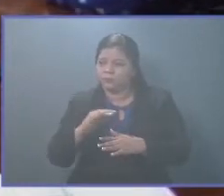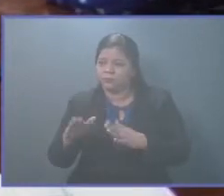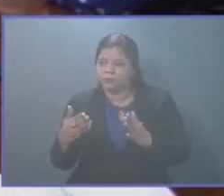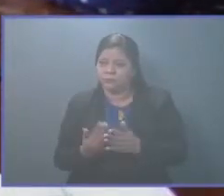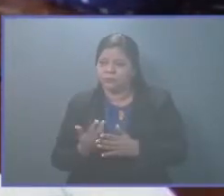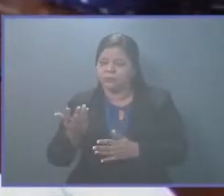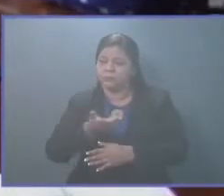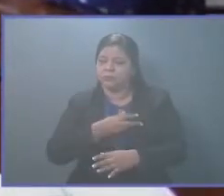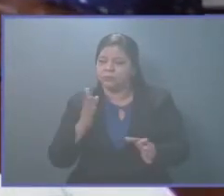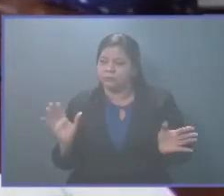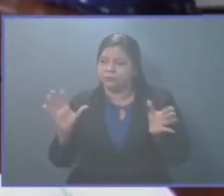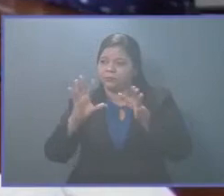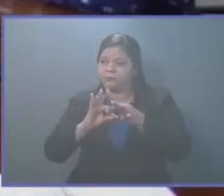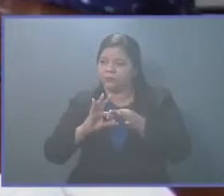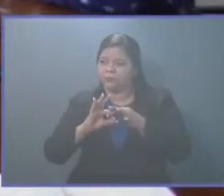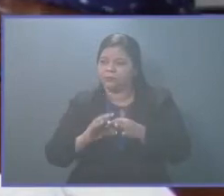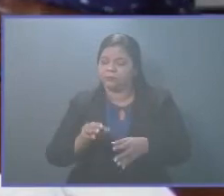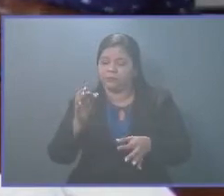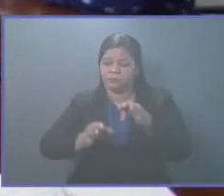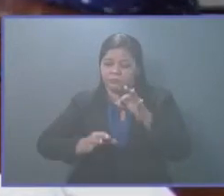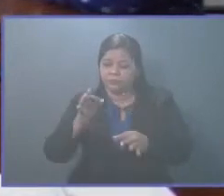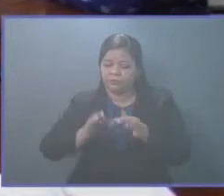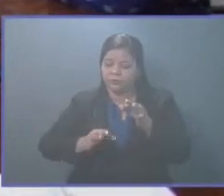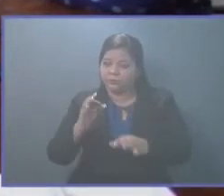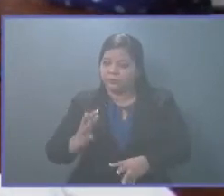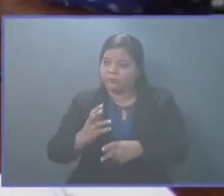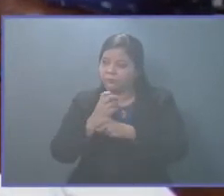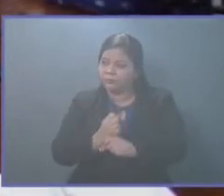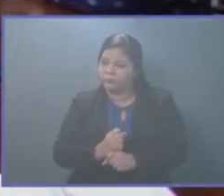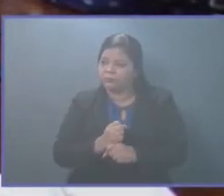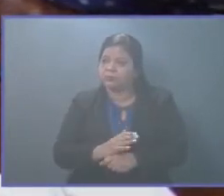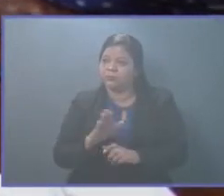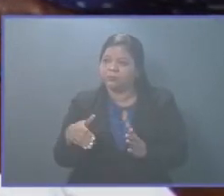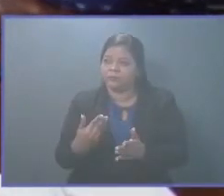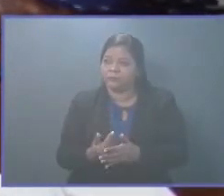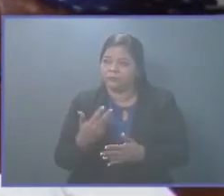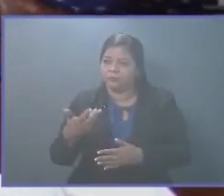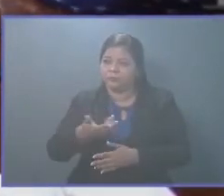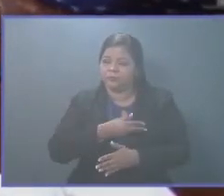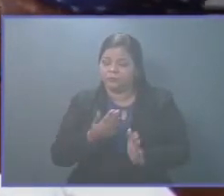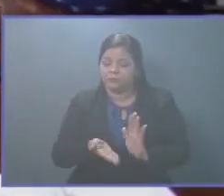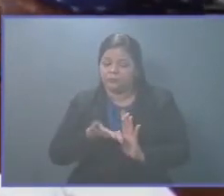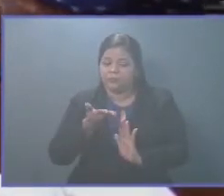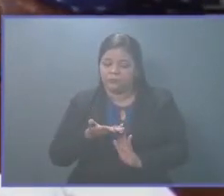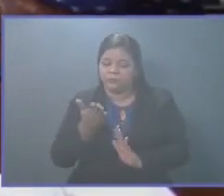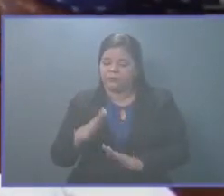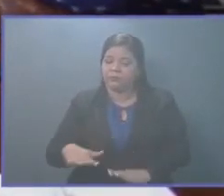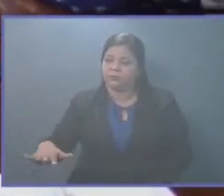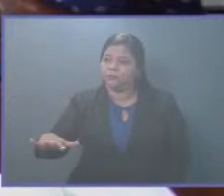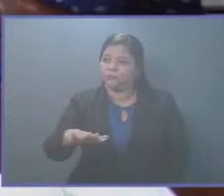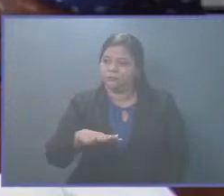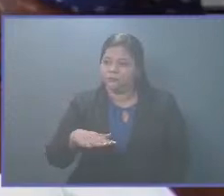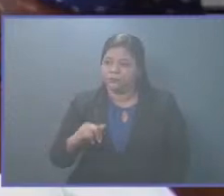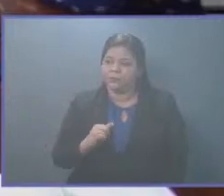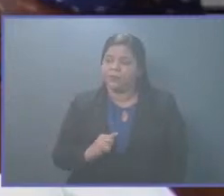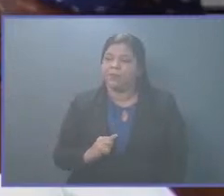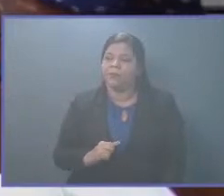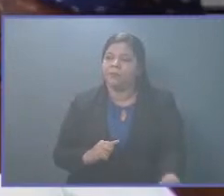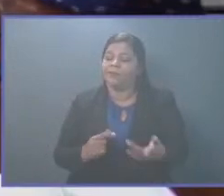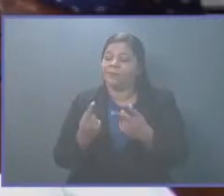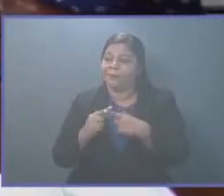exteriores, justicia y seguridad, hacienda, gobernación y desarrollo territorial y organismos de inteligencia del